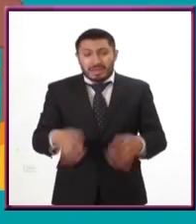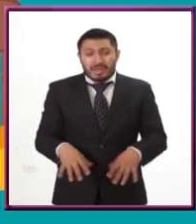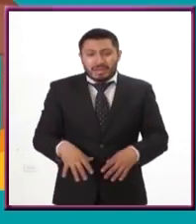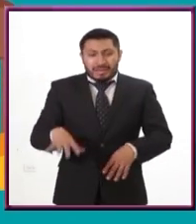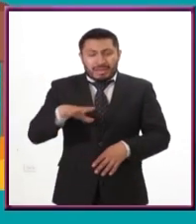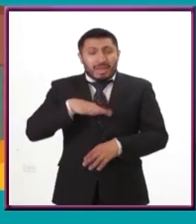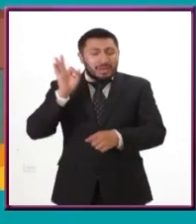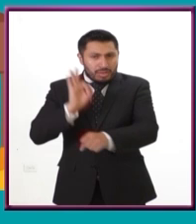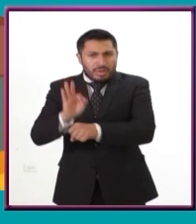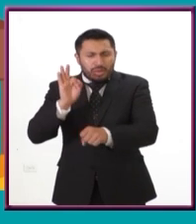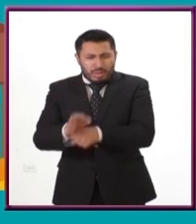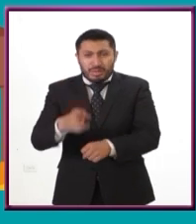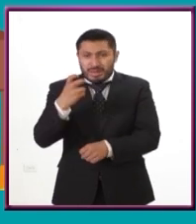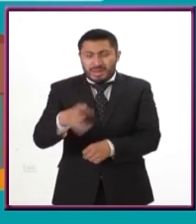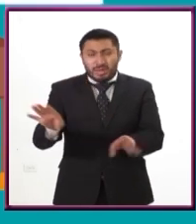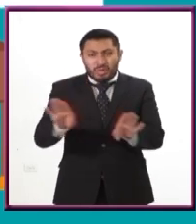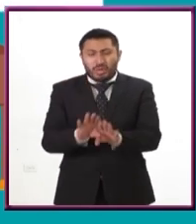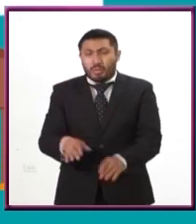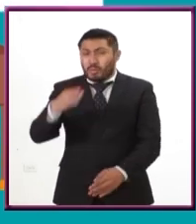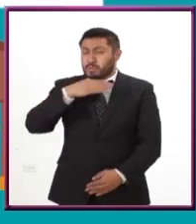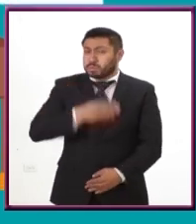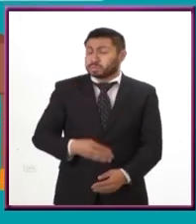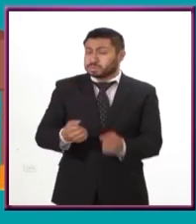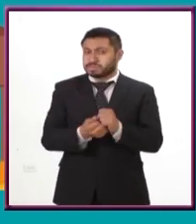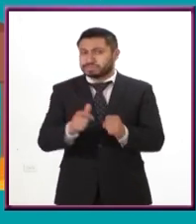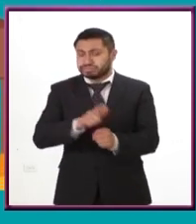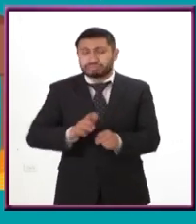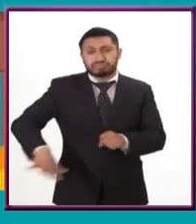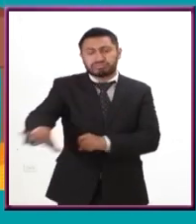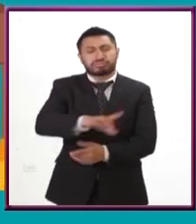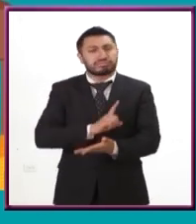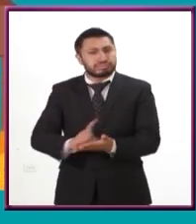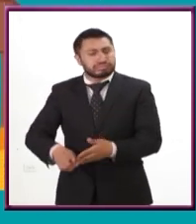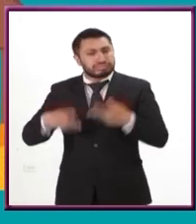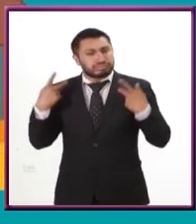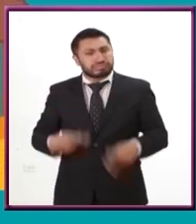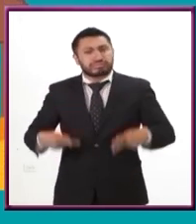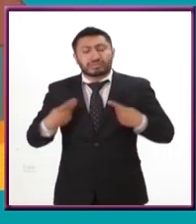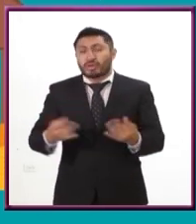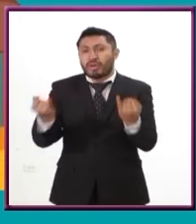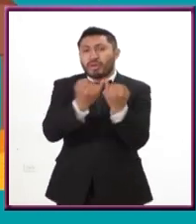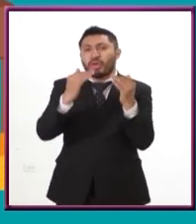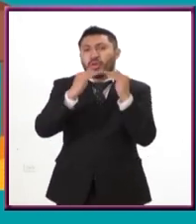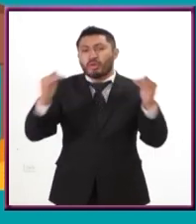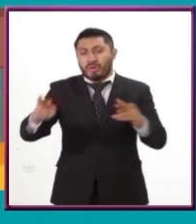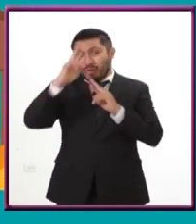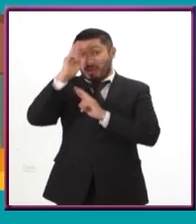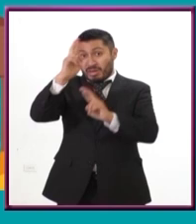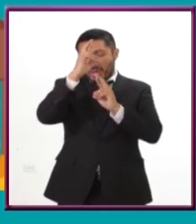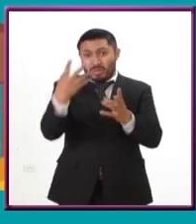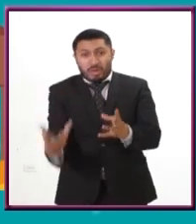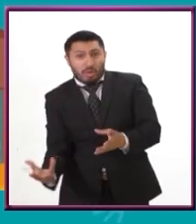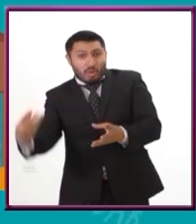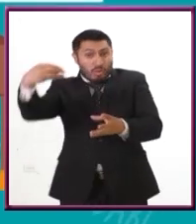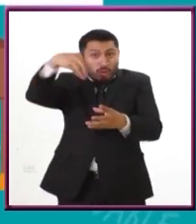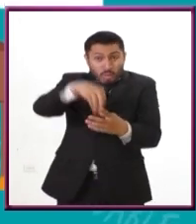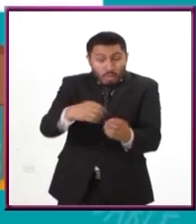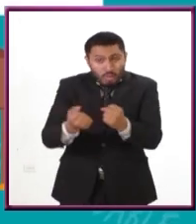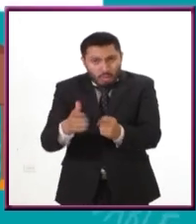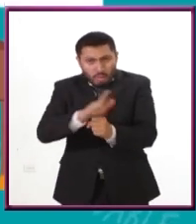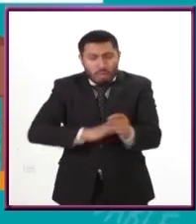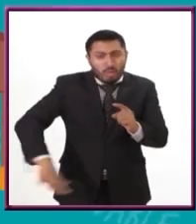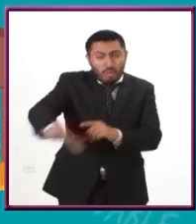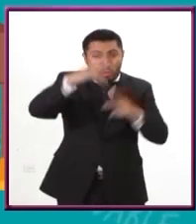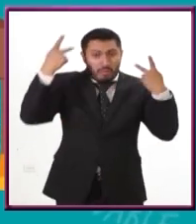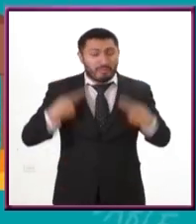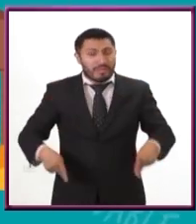al movimiento de la neurodiversidad como una lucha de justicia social, derechos civiles, igualdad, respeto y plena inclusión social